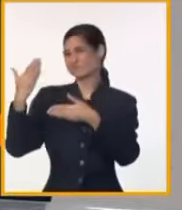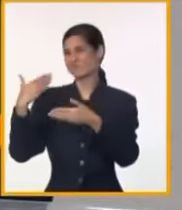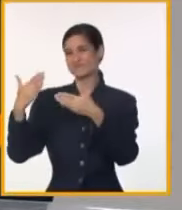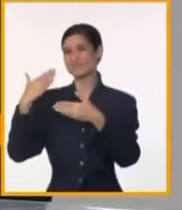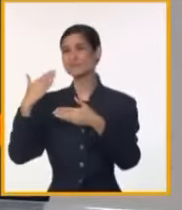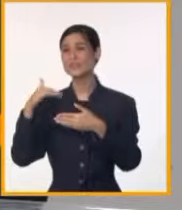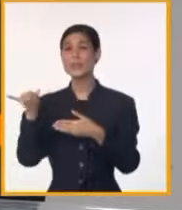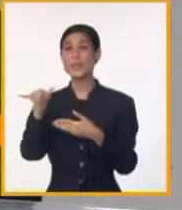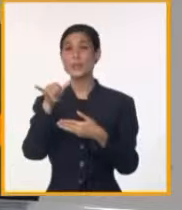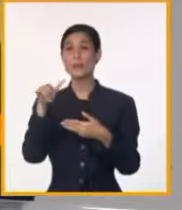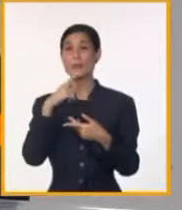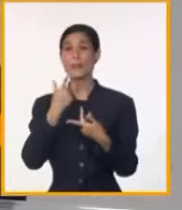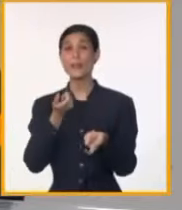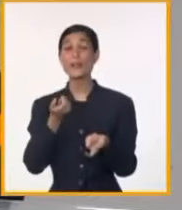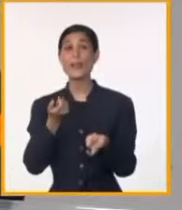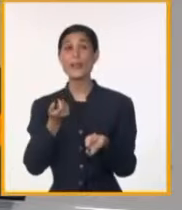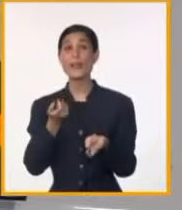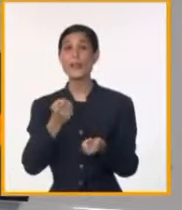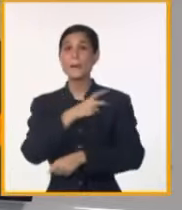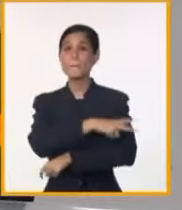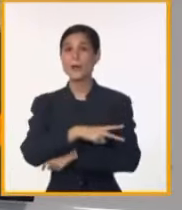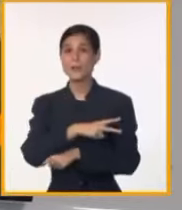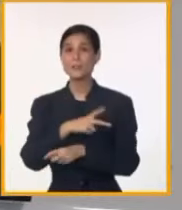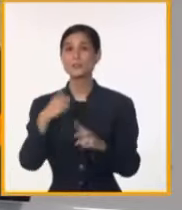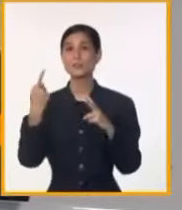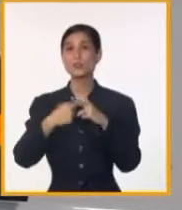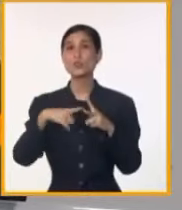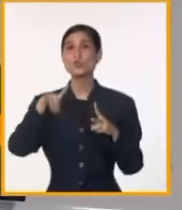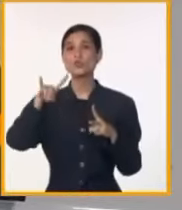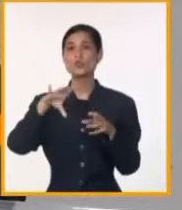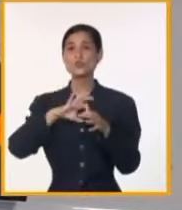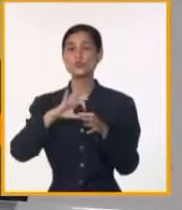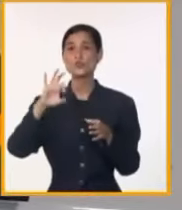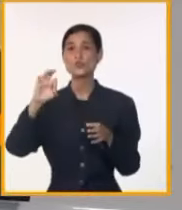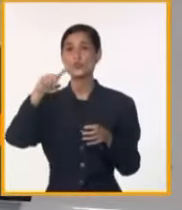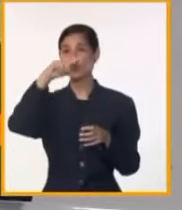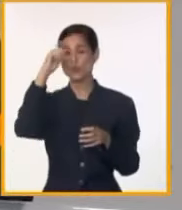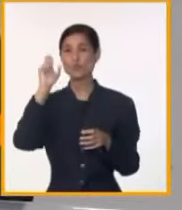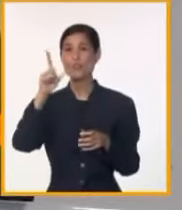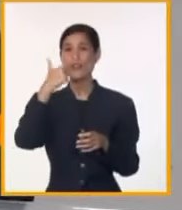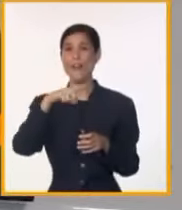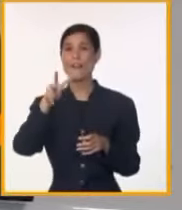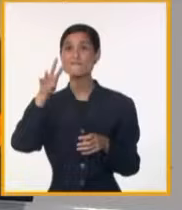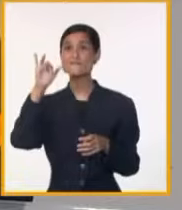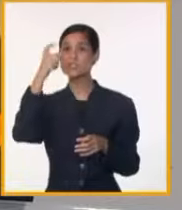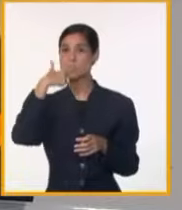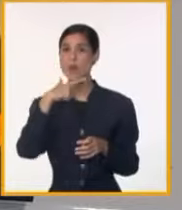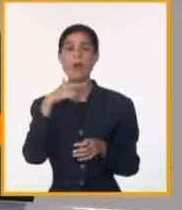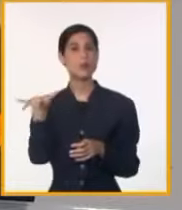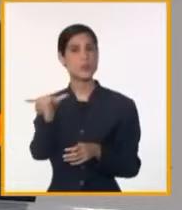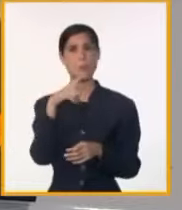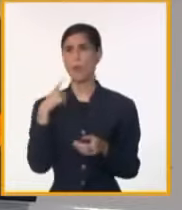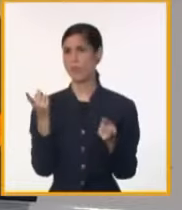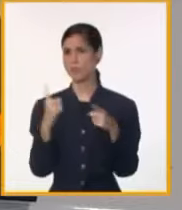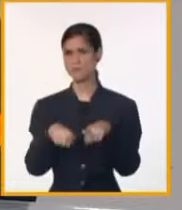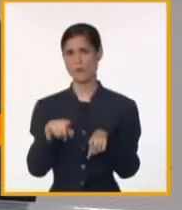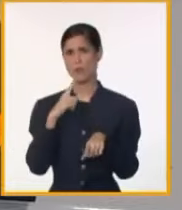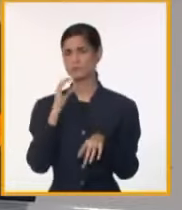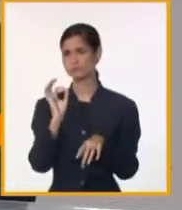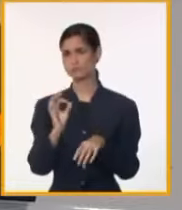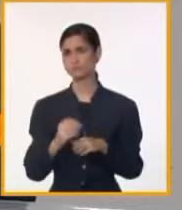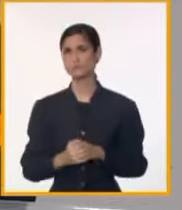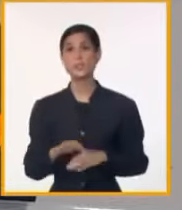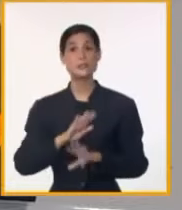pasó con la antigua yugoslavia por ejemplo eh sobre el tema de lo que hoy se está cumpliendo